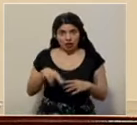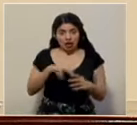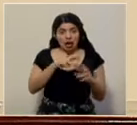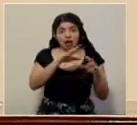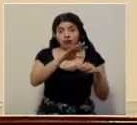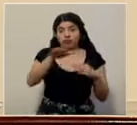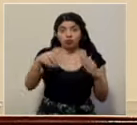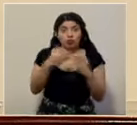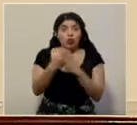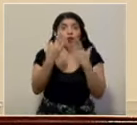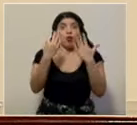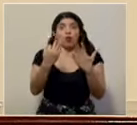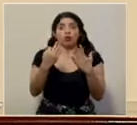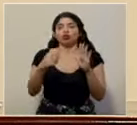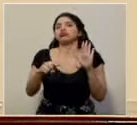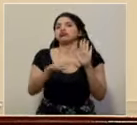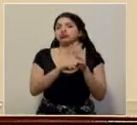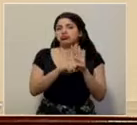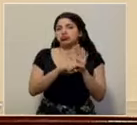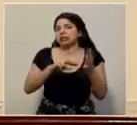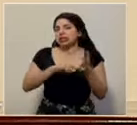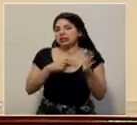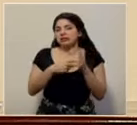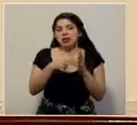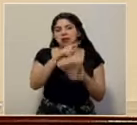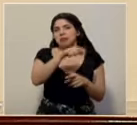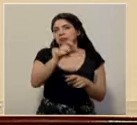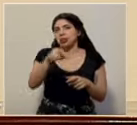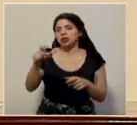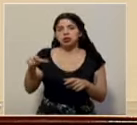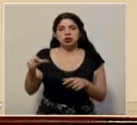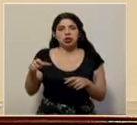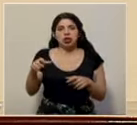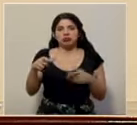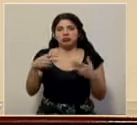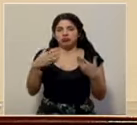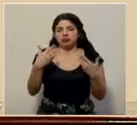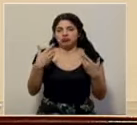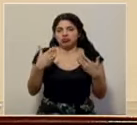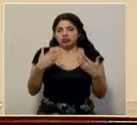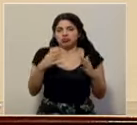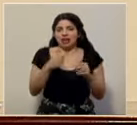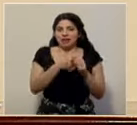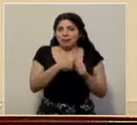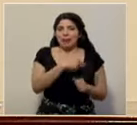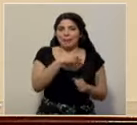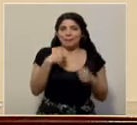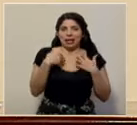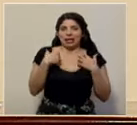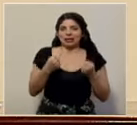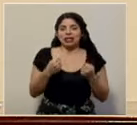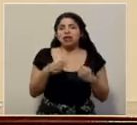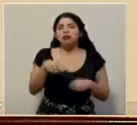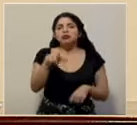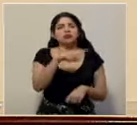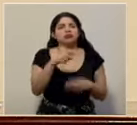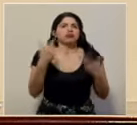todas resultaron negativas. Entonces ya esas personas, bajo los lineamientos del Ministerio de Salud, ya no